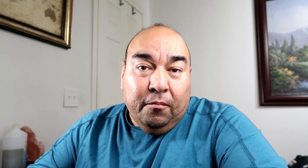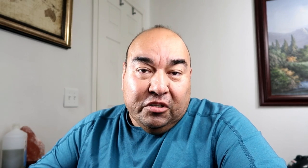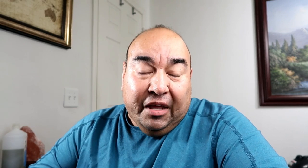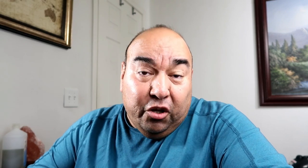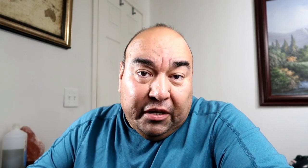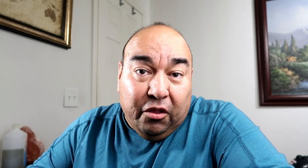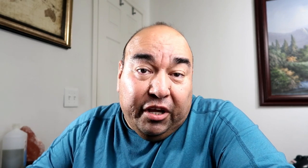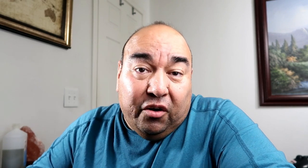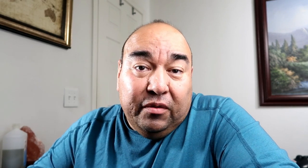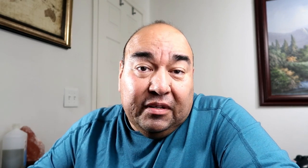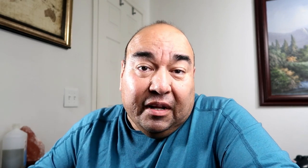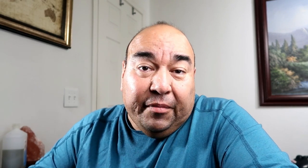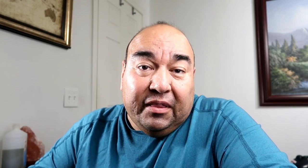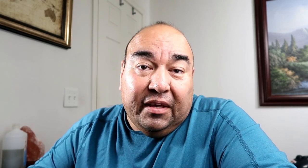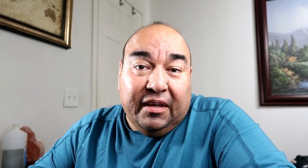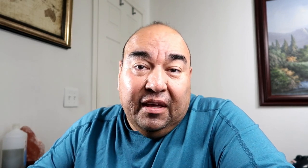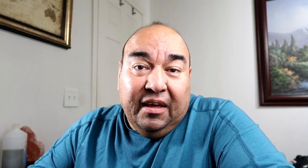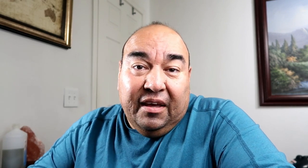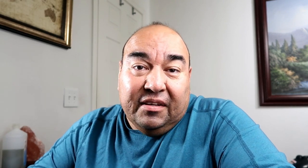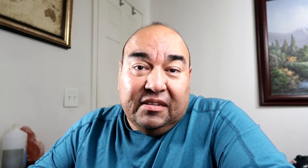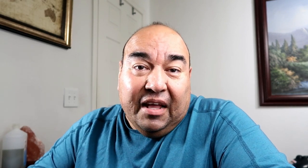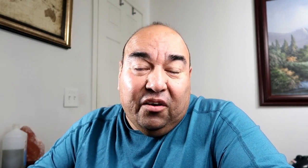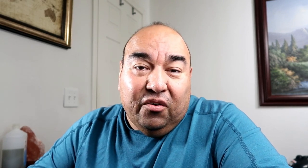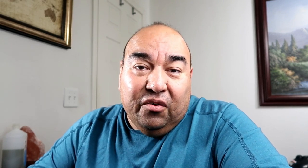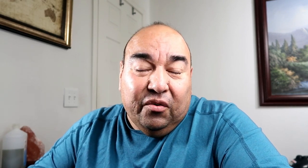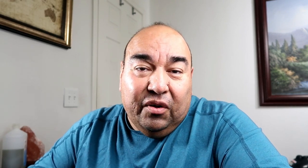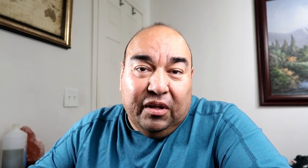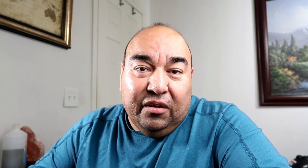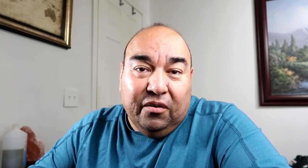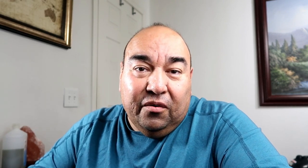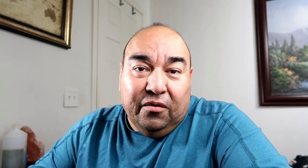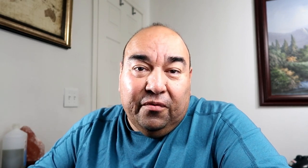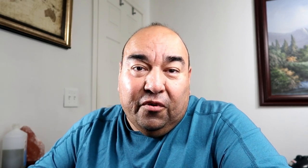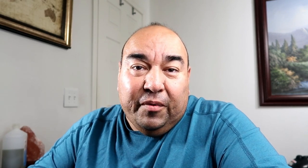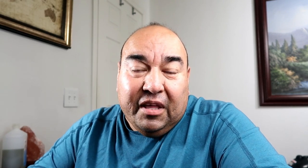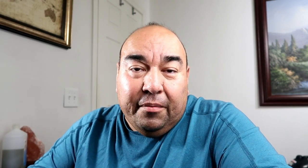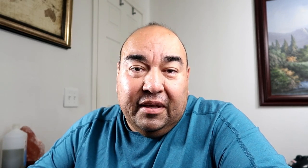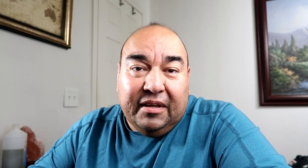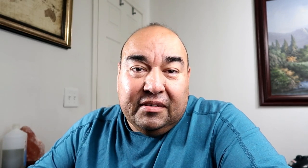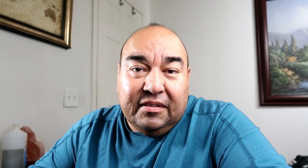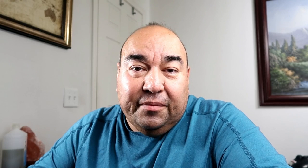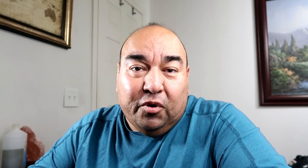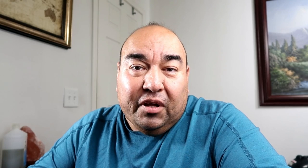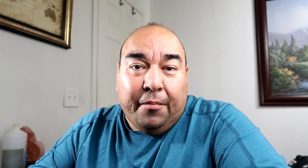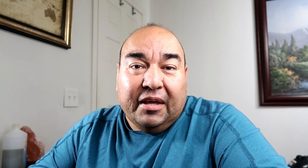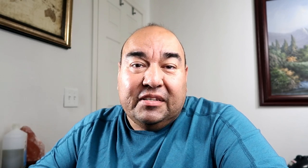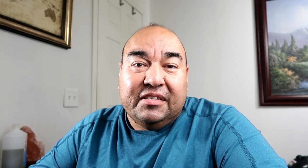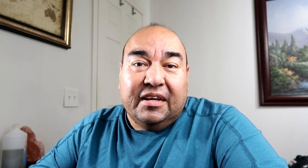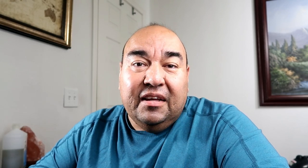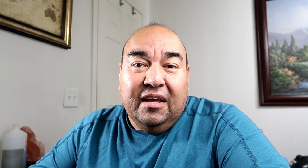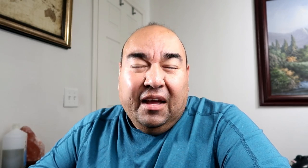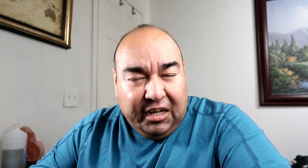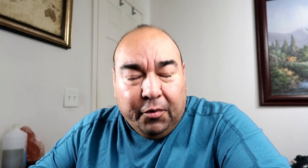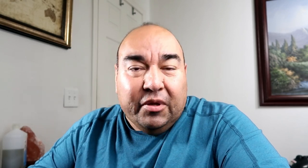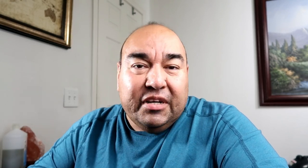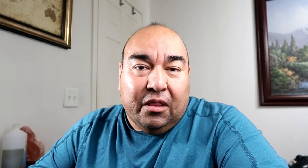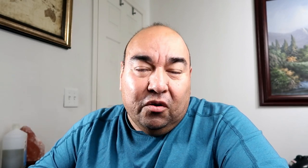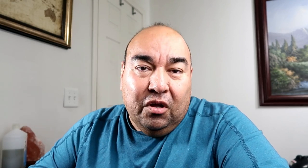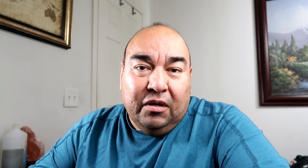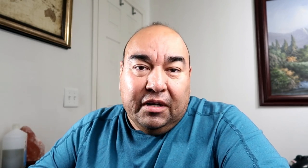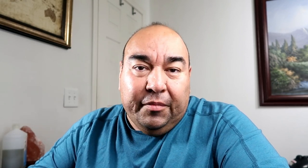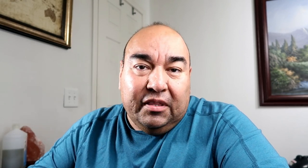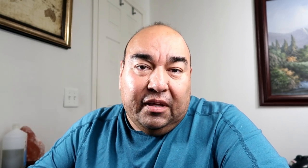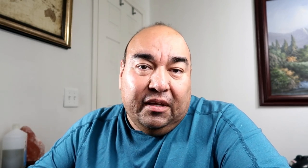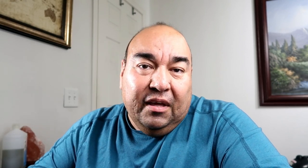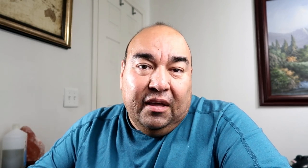Bien, pues ya lo oyeron, realmente ese es algo formidable que este programa exista, hay que